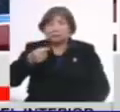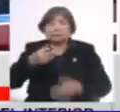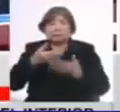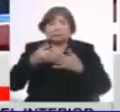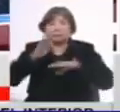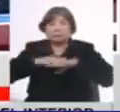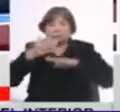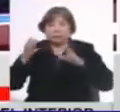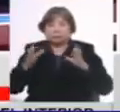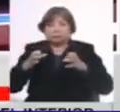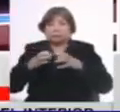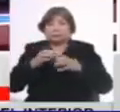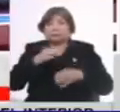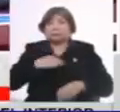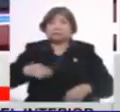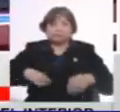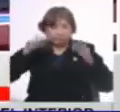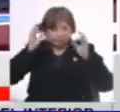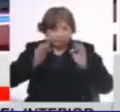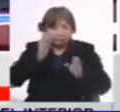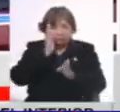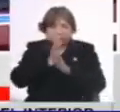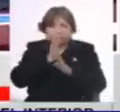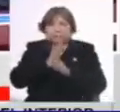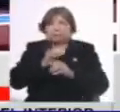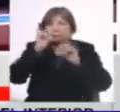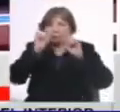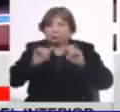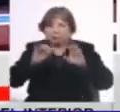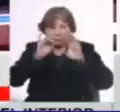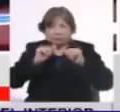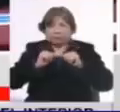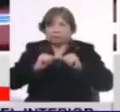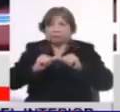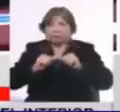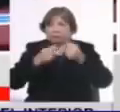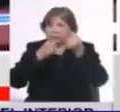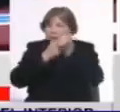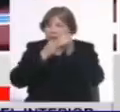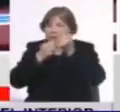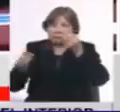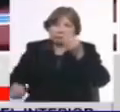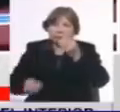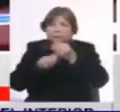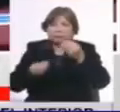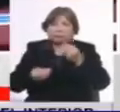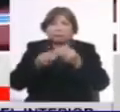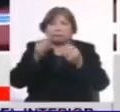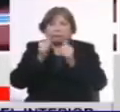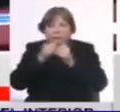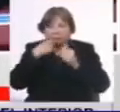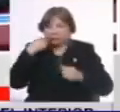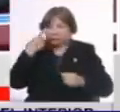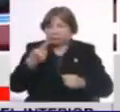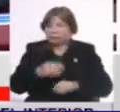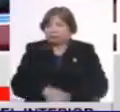prensa después del Consejo de Ministros expresamente, que ese equipo tiene que ser reforzado con la finalidad que acaba